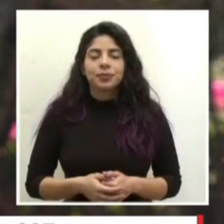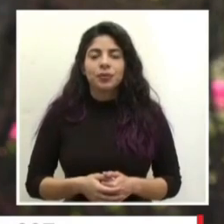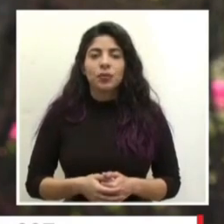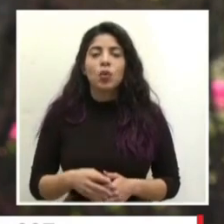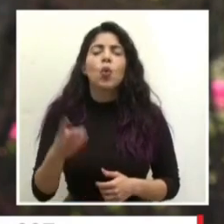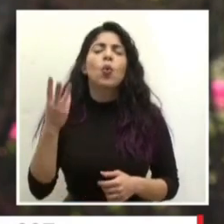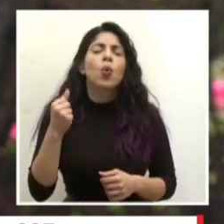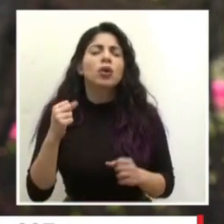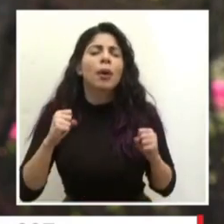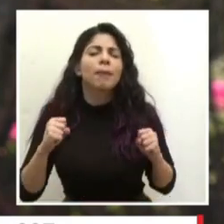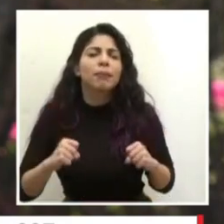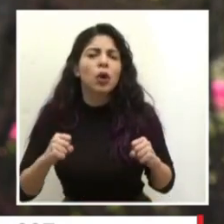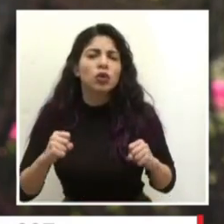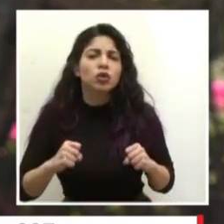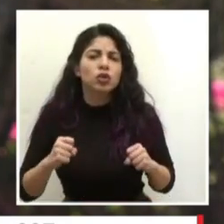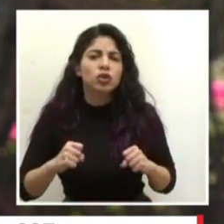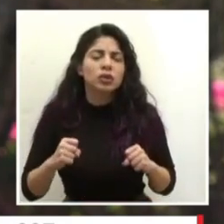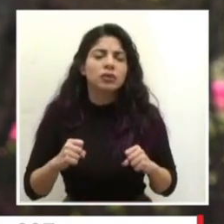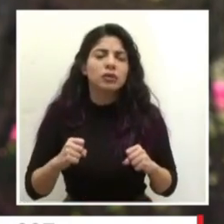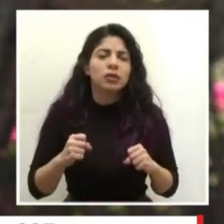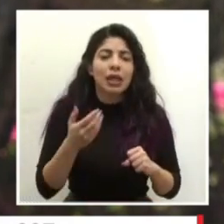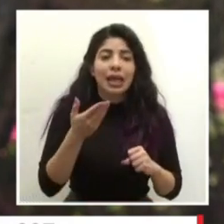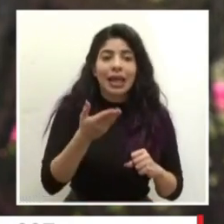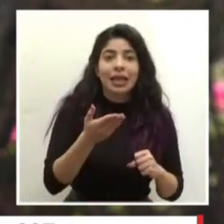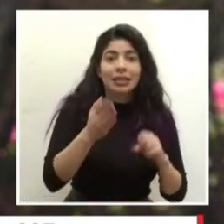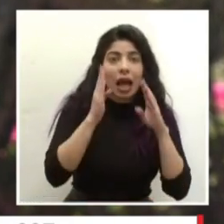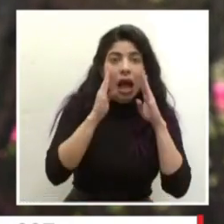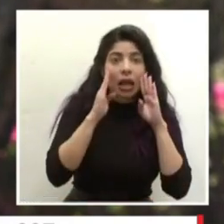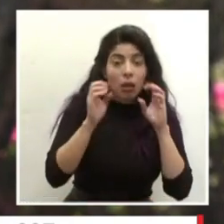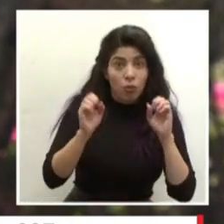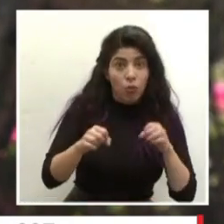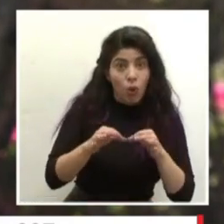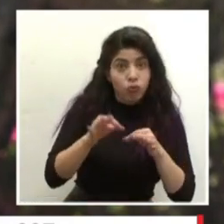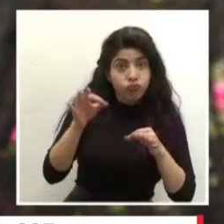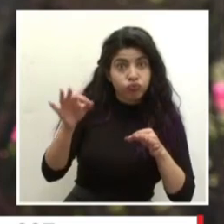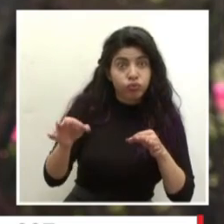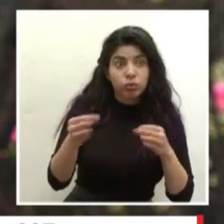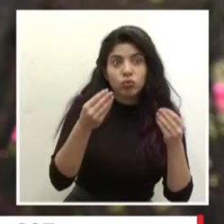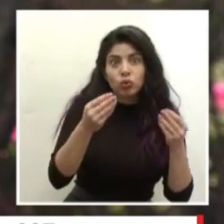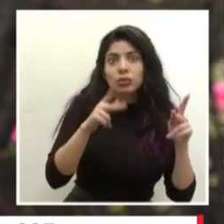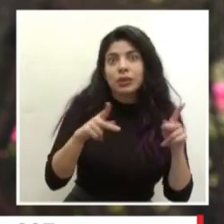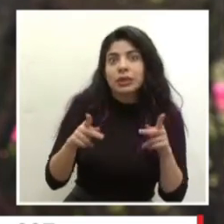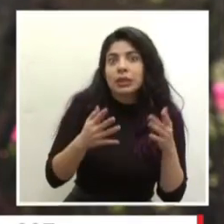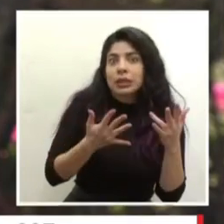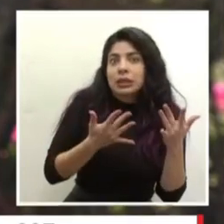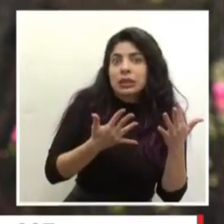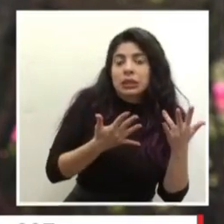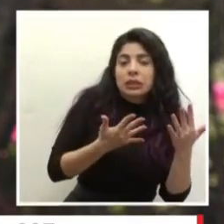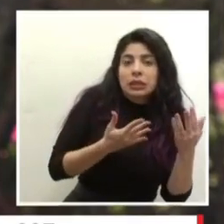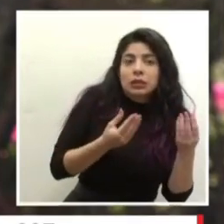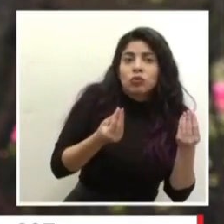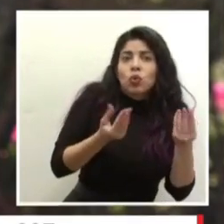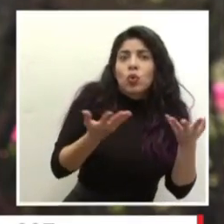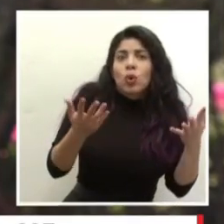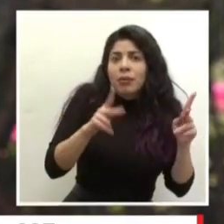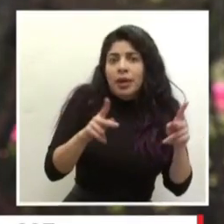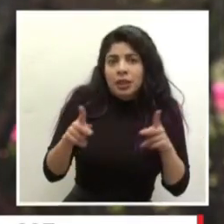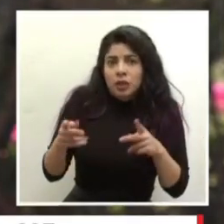¿Cuánta posibilidad de extender esta atención muy esperada por centenares y miles de